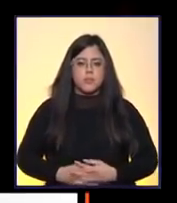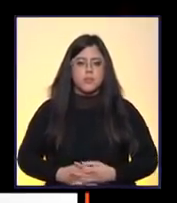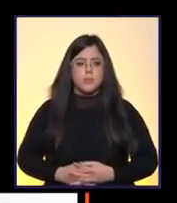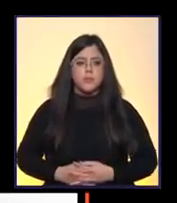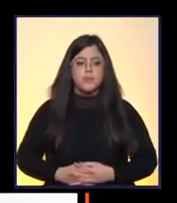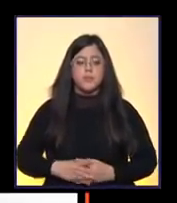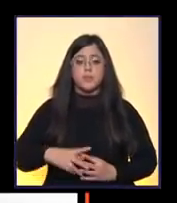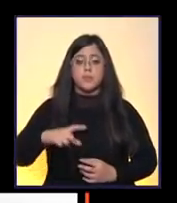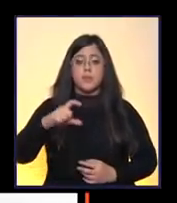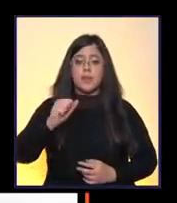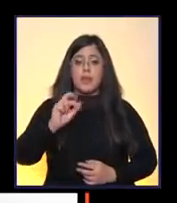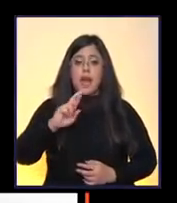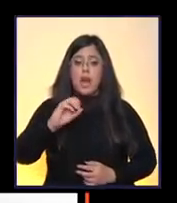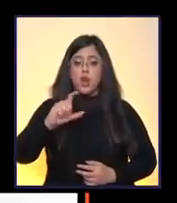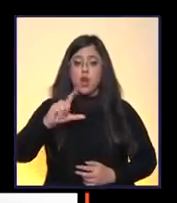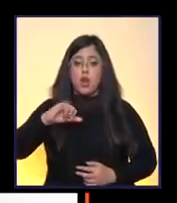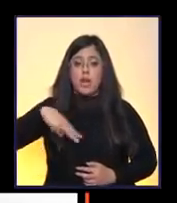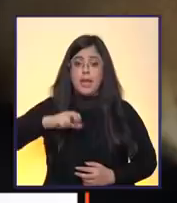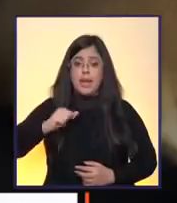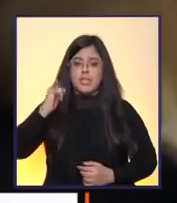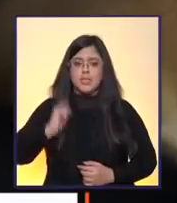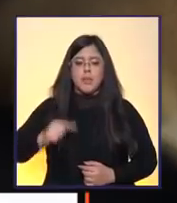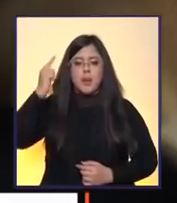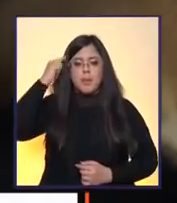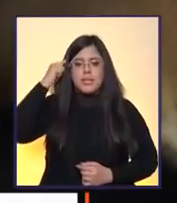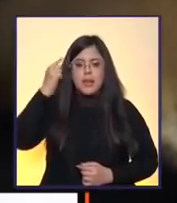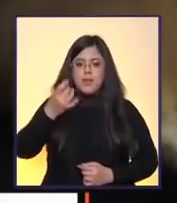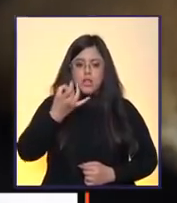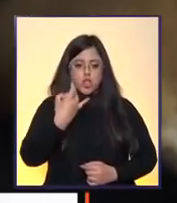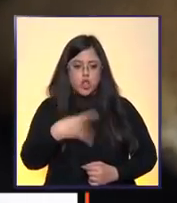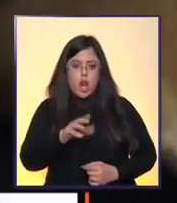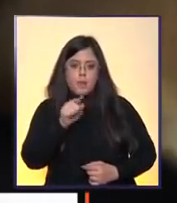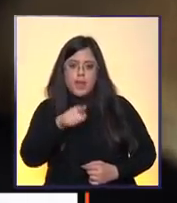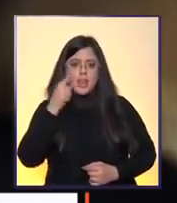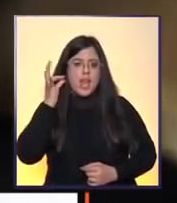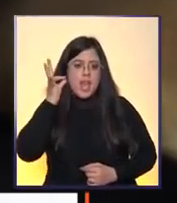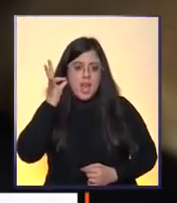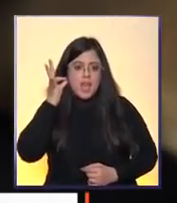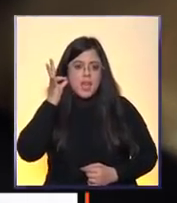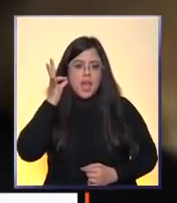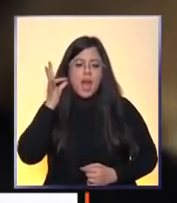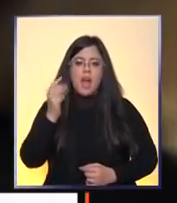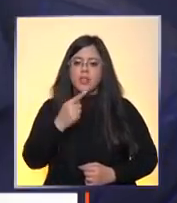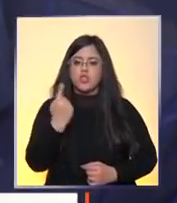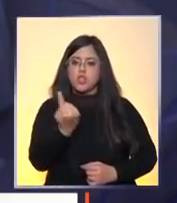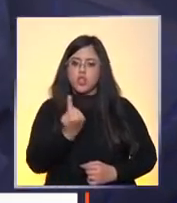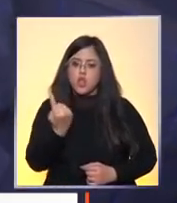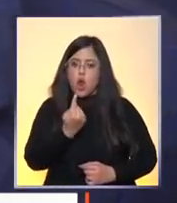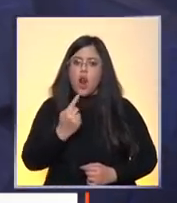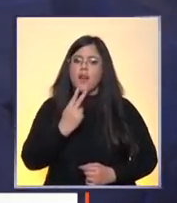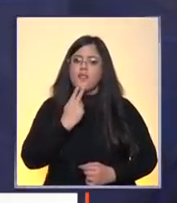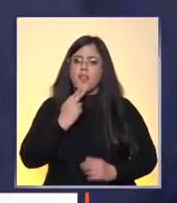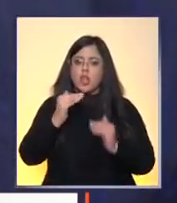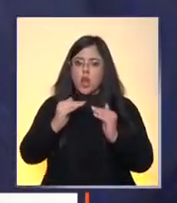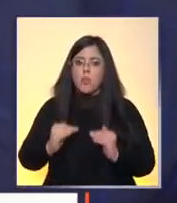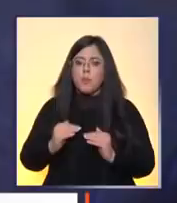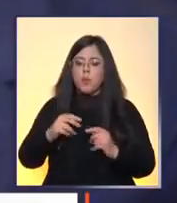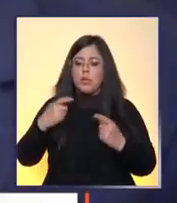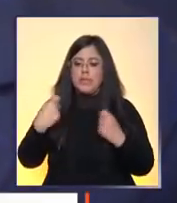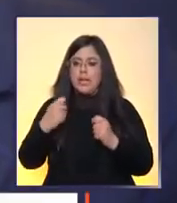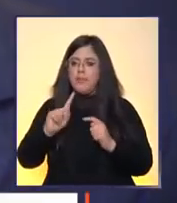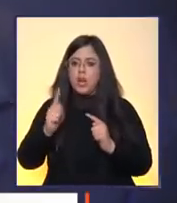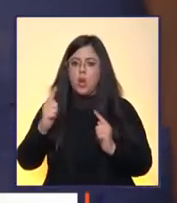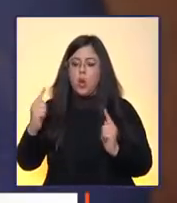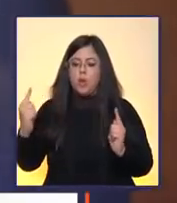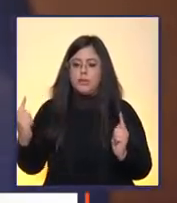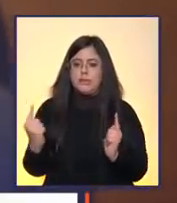Carola siempre pensó que era la única que vivía este acoso y evitaba cruzarse con el juez. Pero el magistrado volvió a